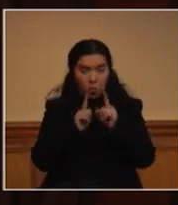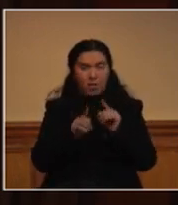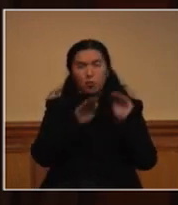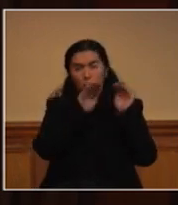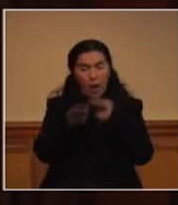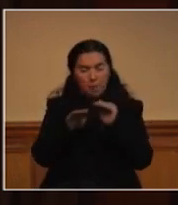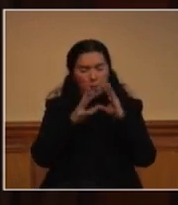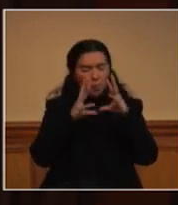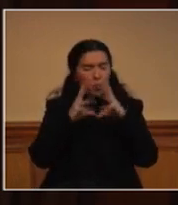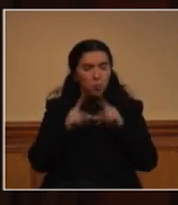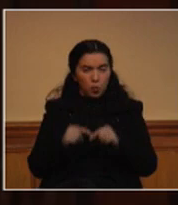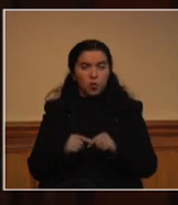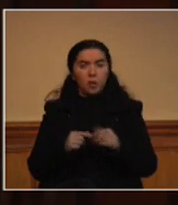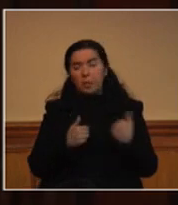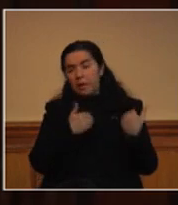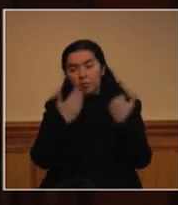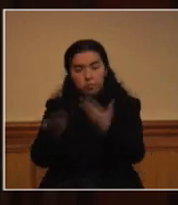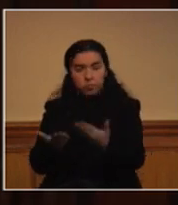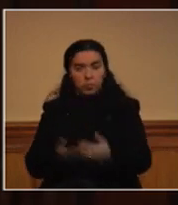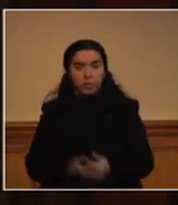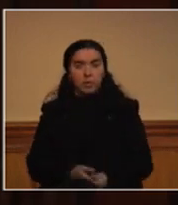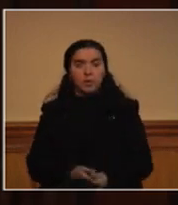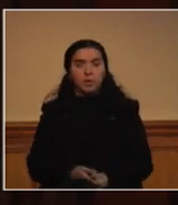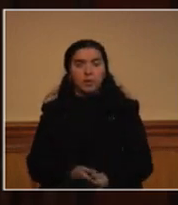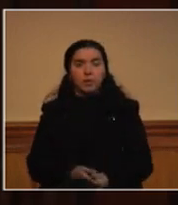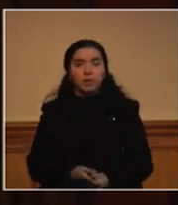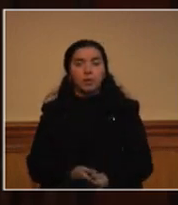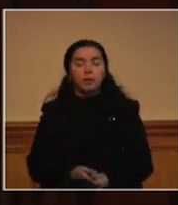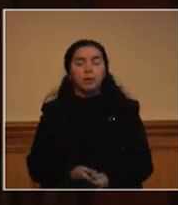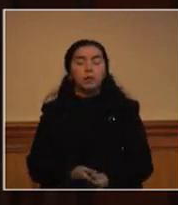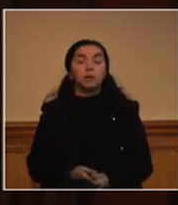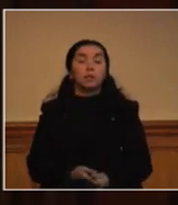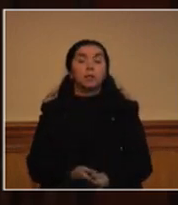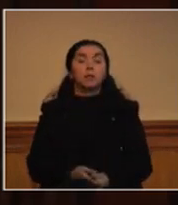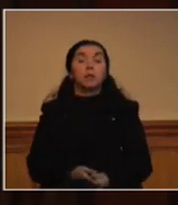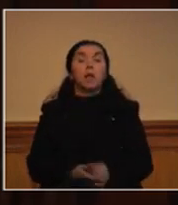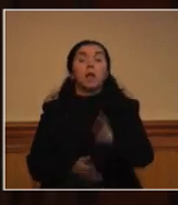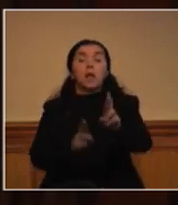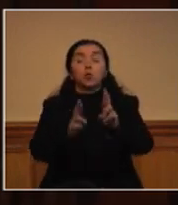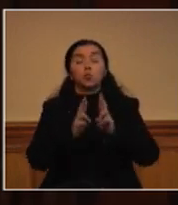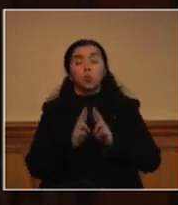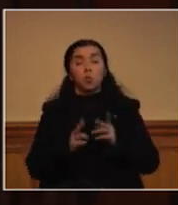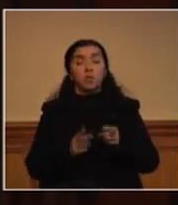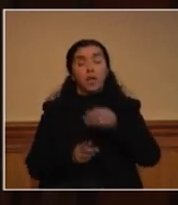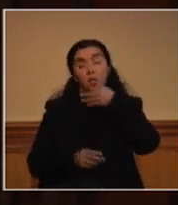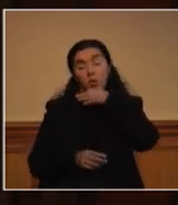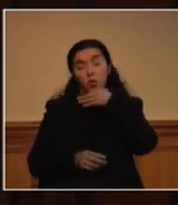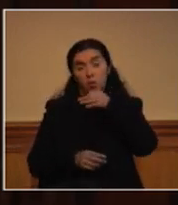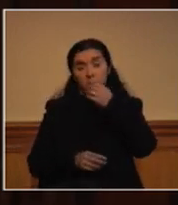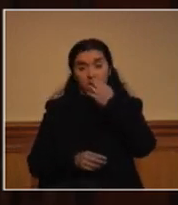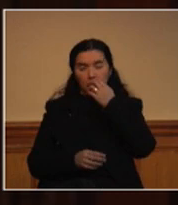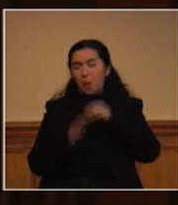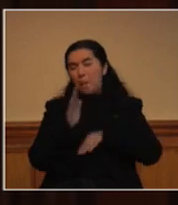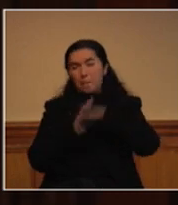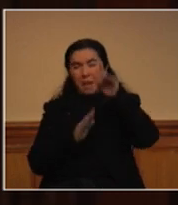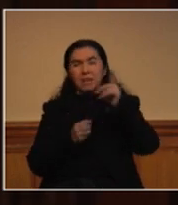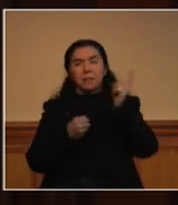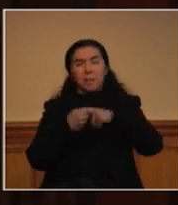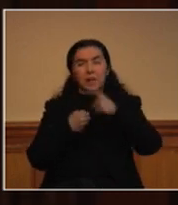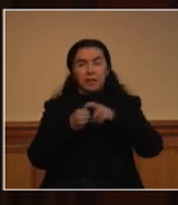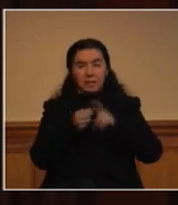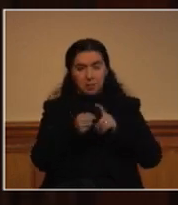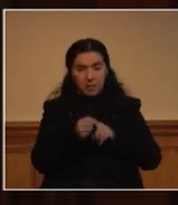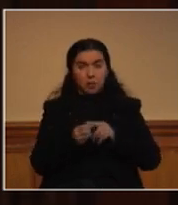familiar que recibían. Y los resultados, bueno, pues como he comentado, es que había un nivel mayor de participación,